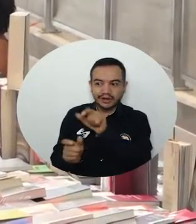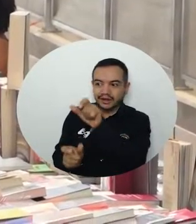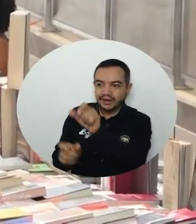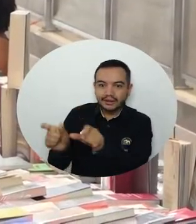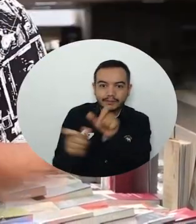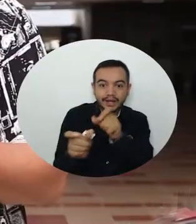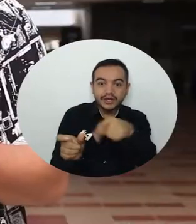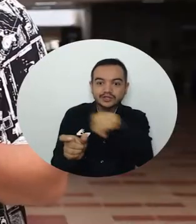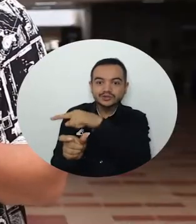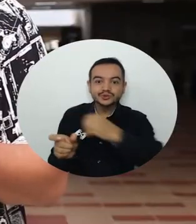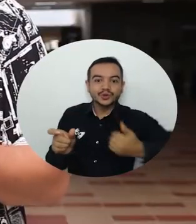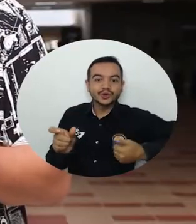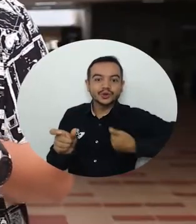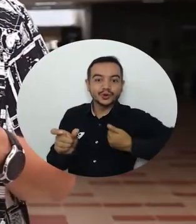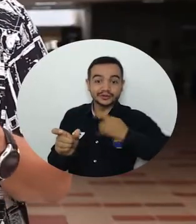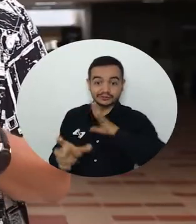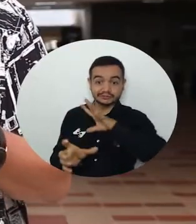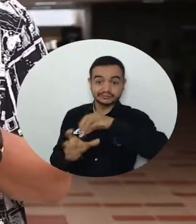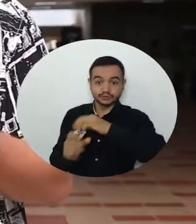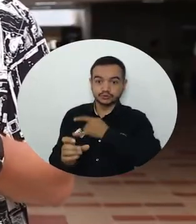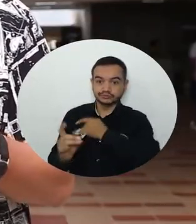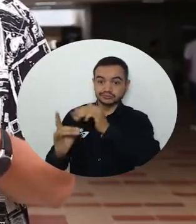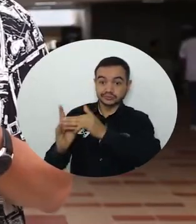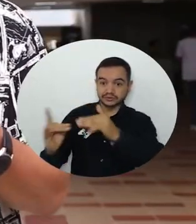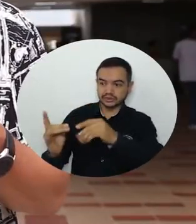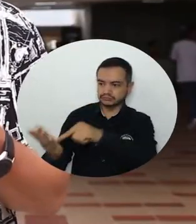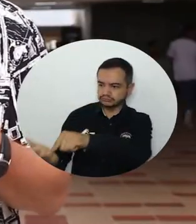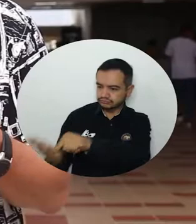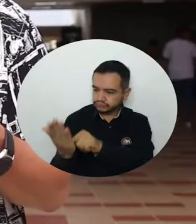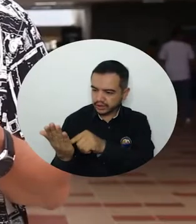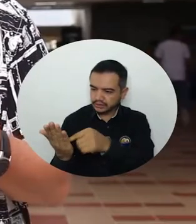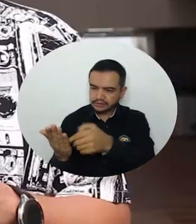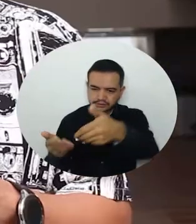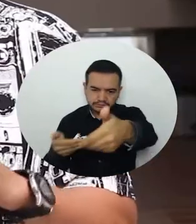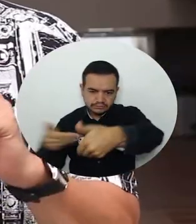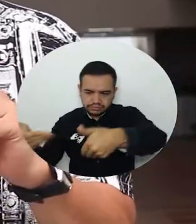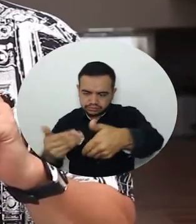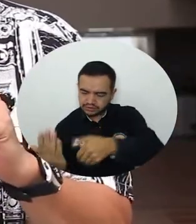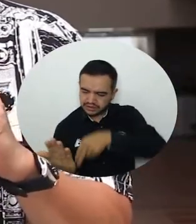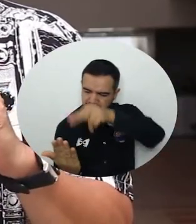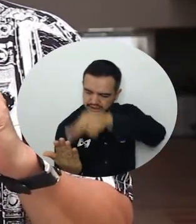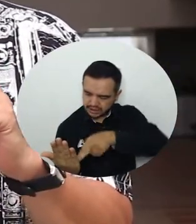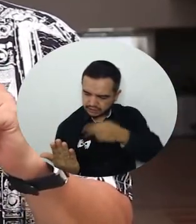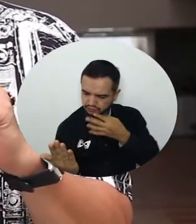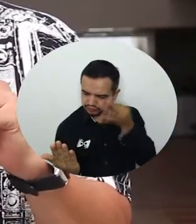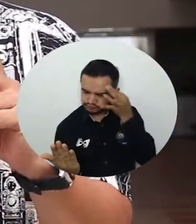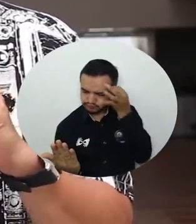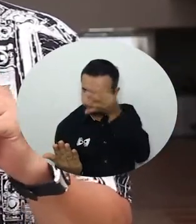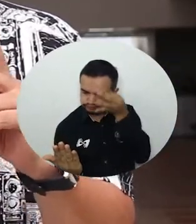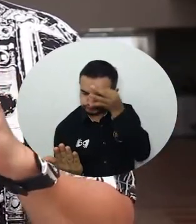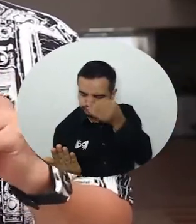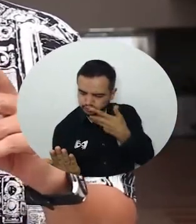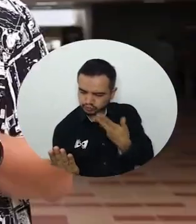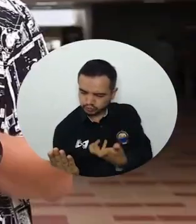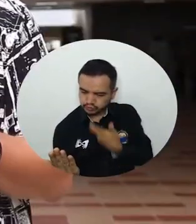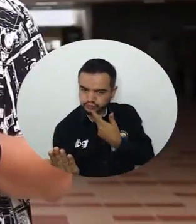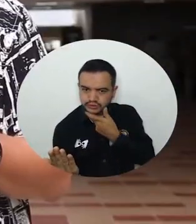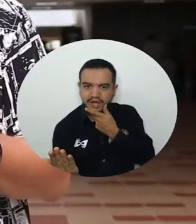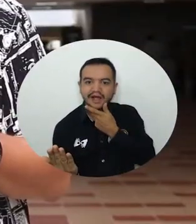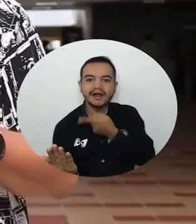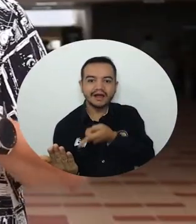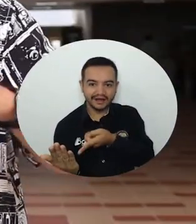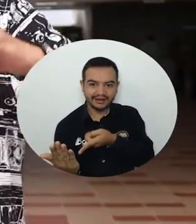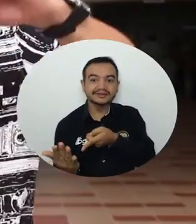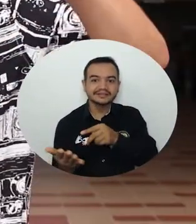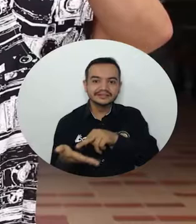los jóvenes de la universidad los podamos ver, los podamos analizar. Y eso tiene algo muy importante, que lo